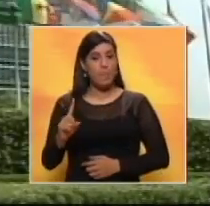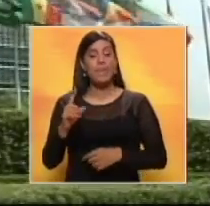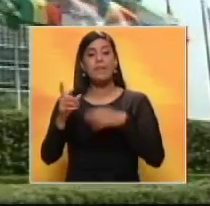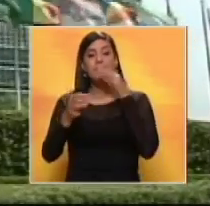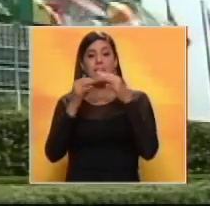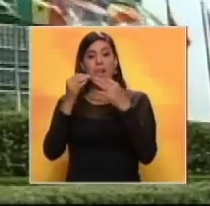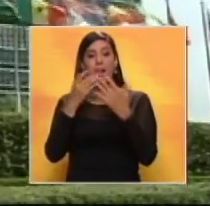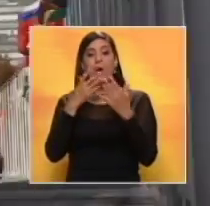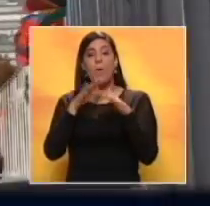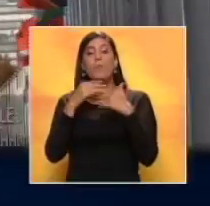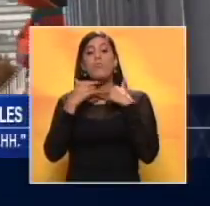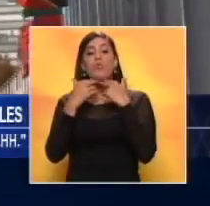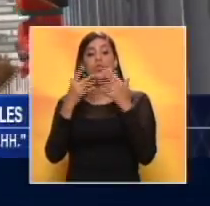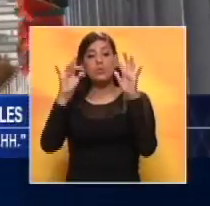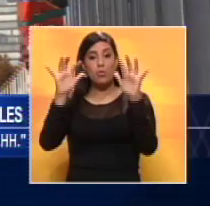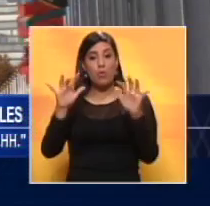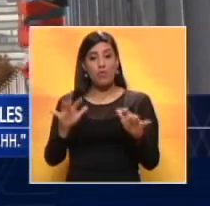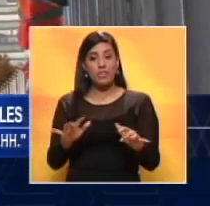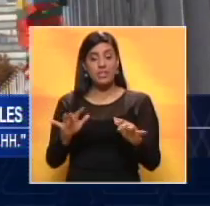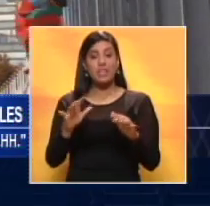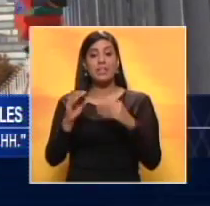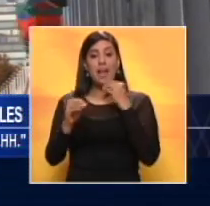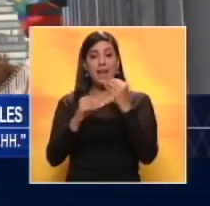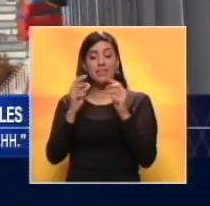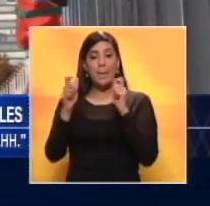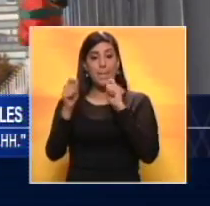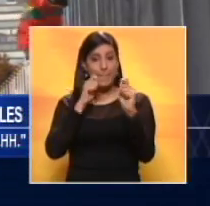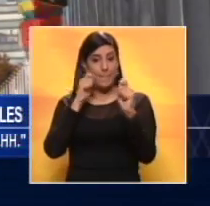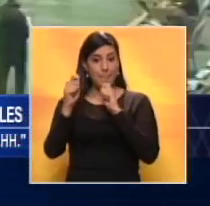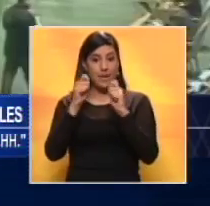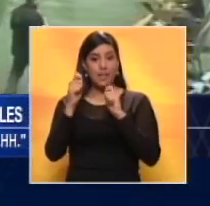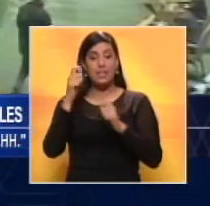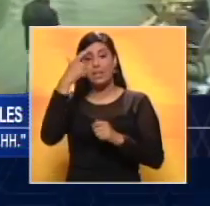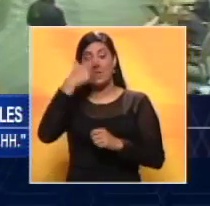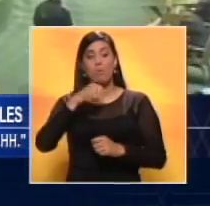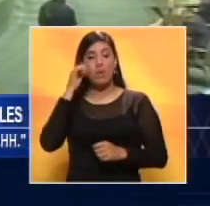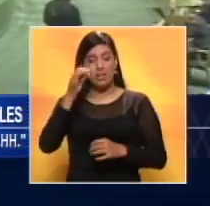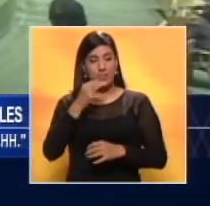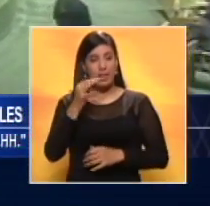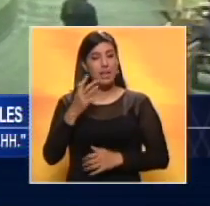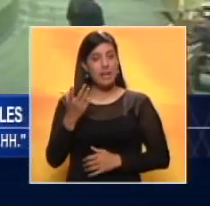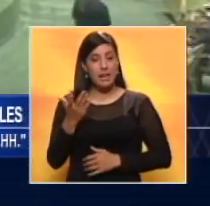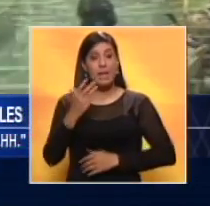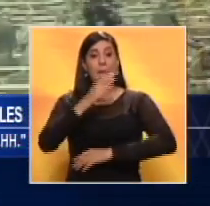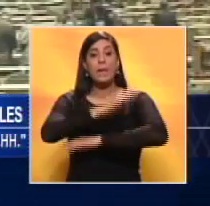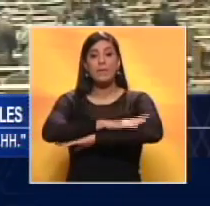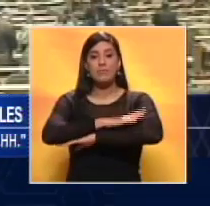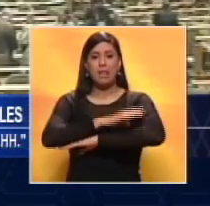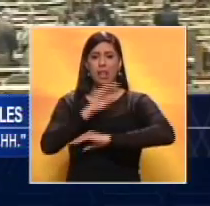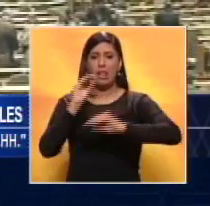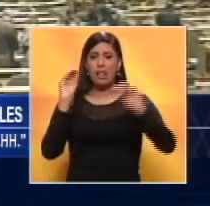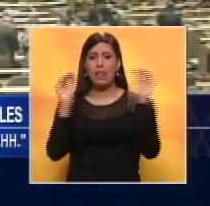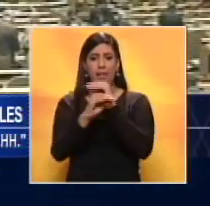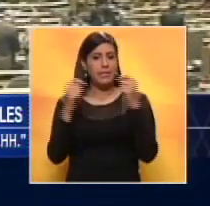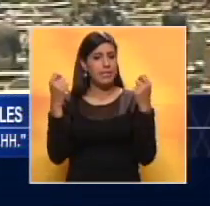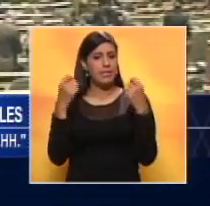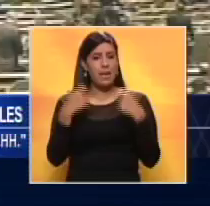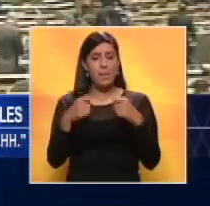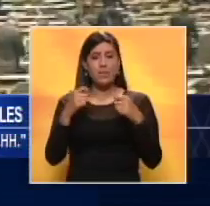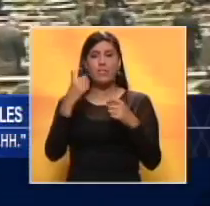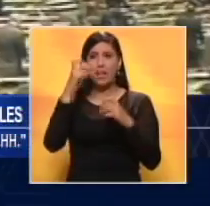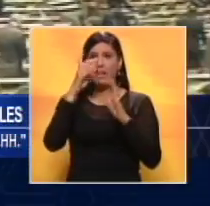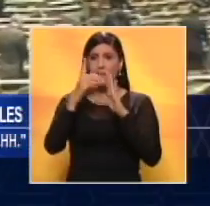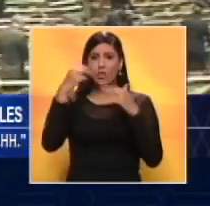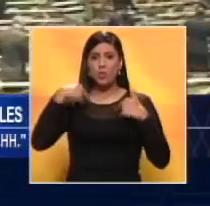Liz Trossel, portavoz de la oficina, durante una rueda de prensa. La funcionaria aseguró que la acción es contraria a la Ley Internacional de